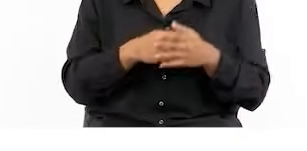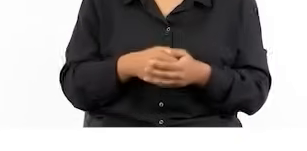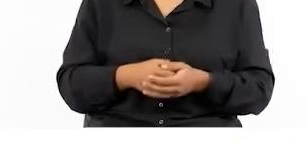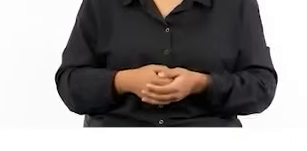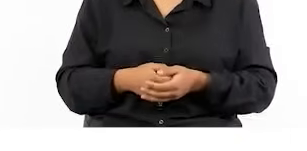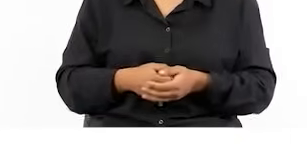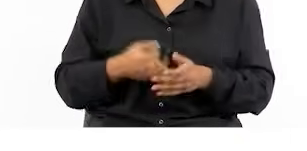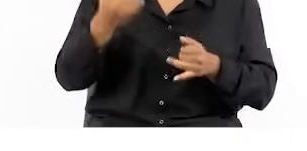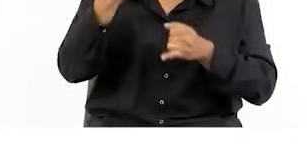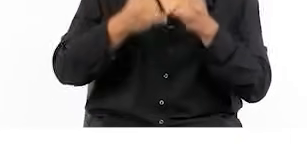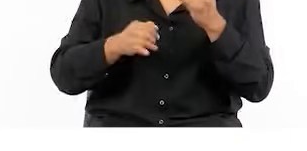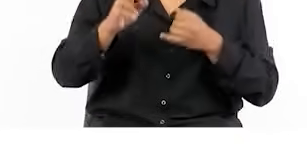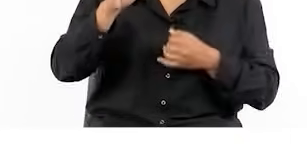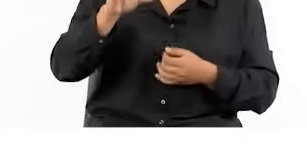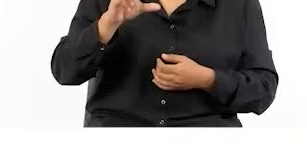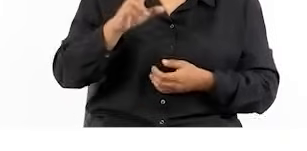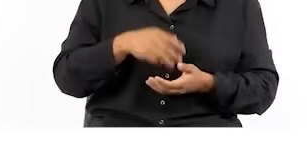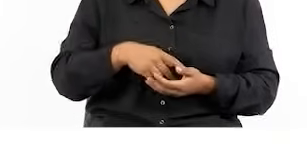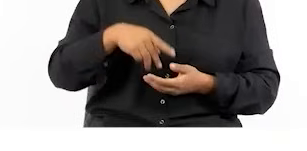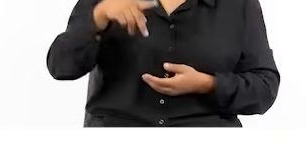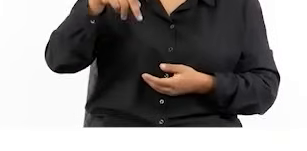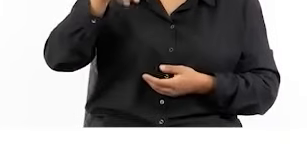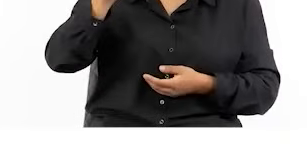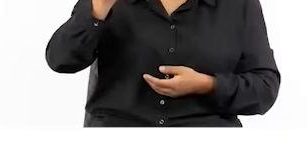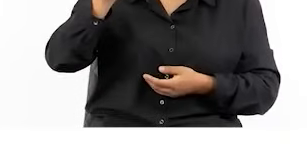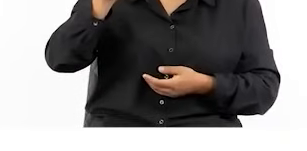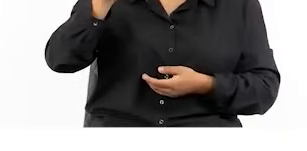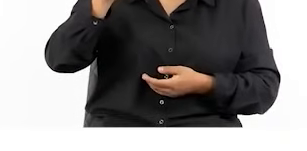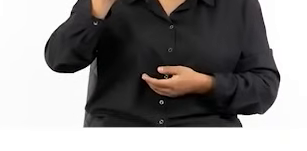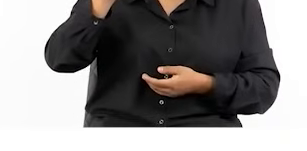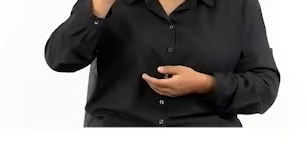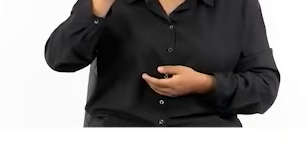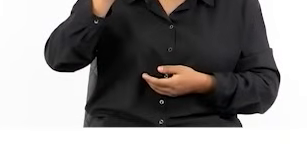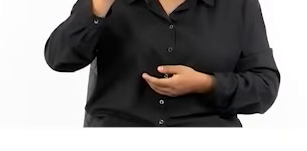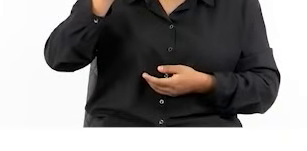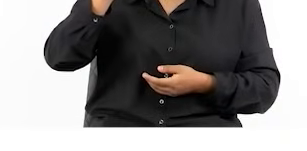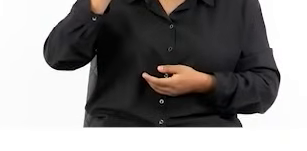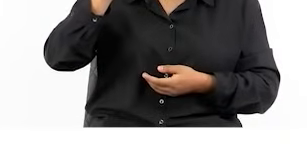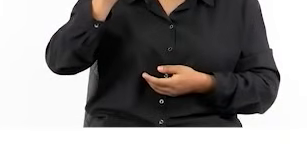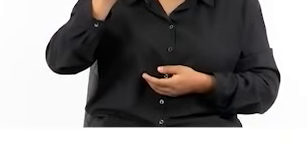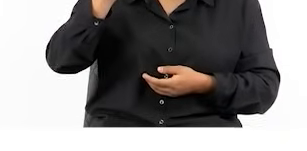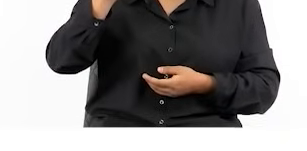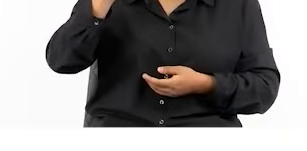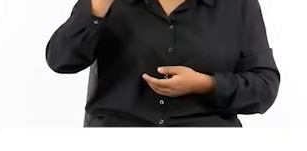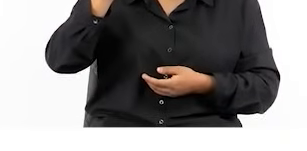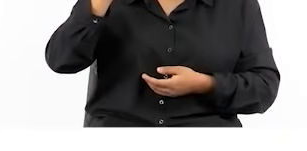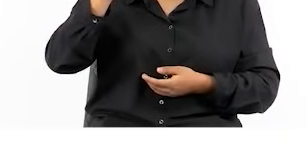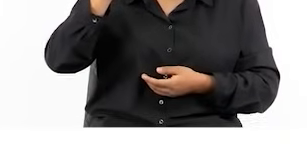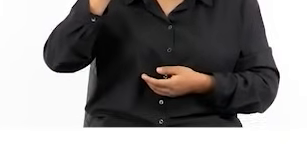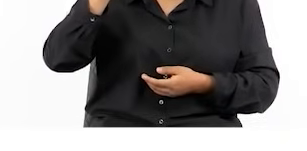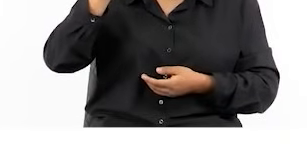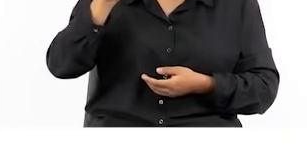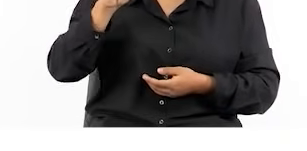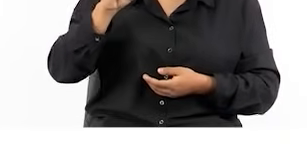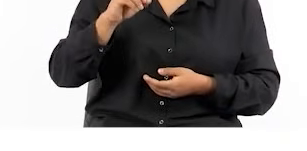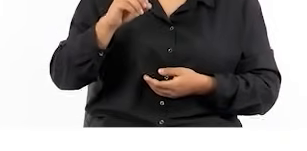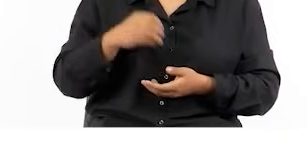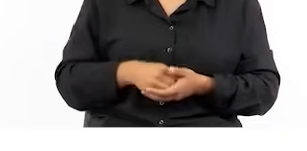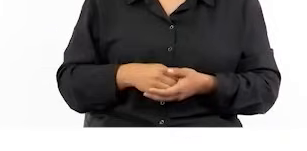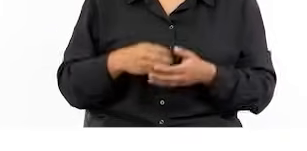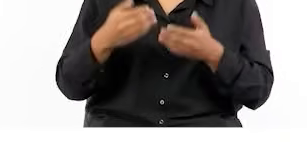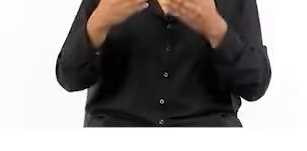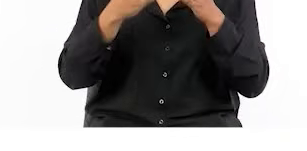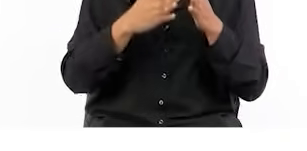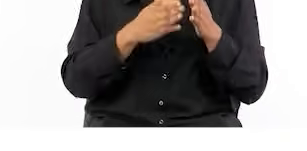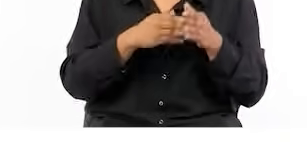vida. Las últimas 3 eras, es el Paleozoico, el Mesozoico y el Cenozoico. Y por